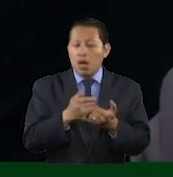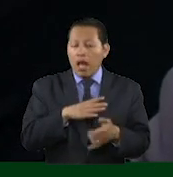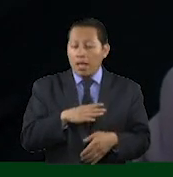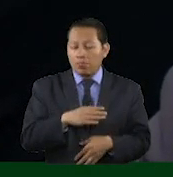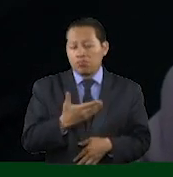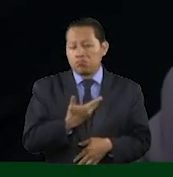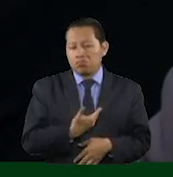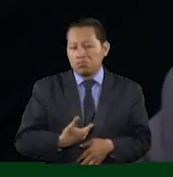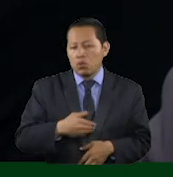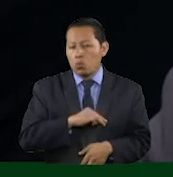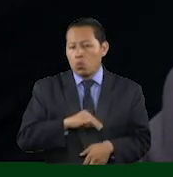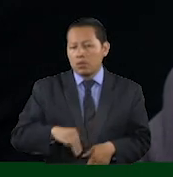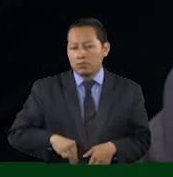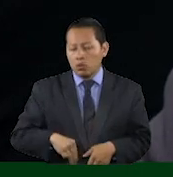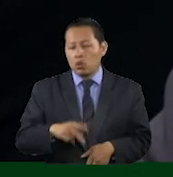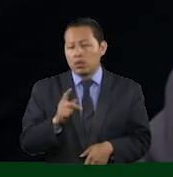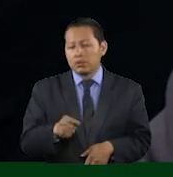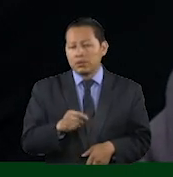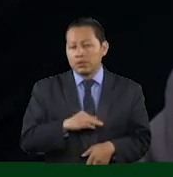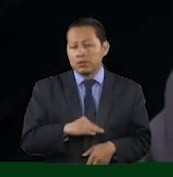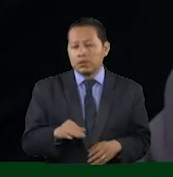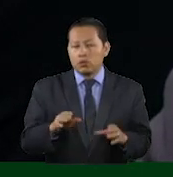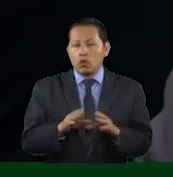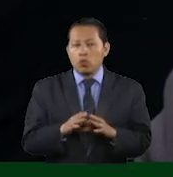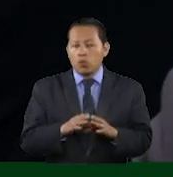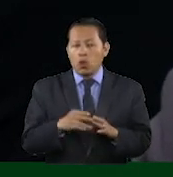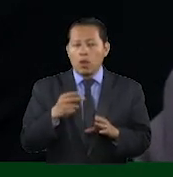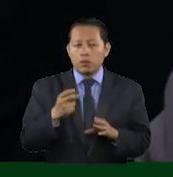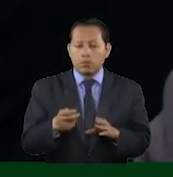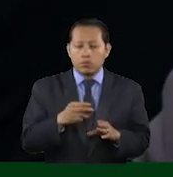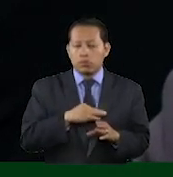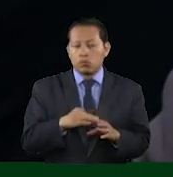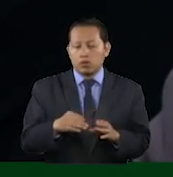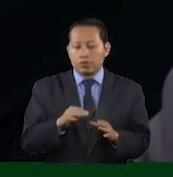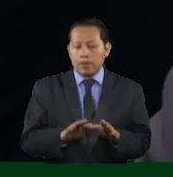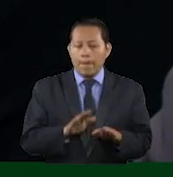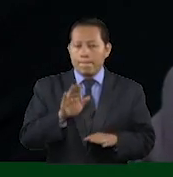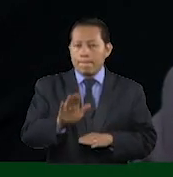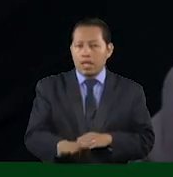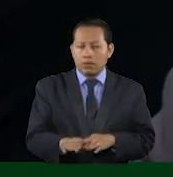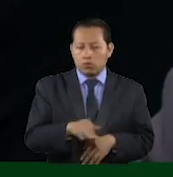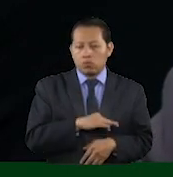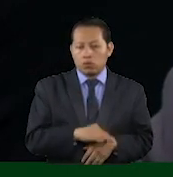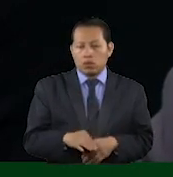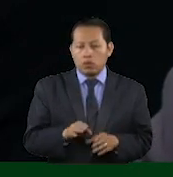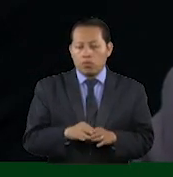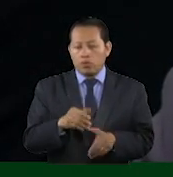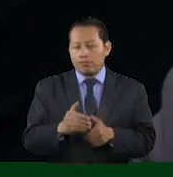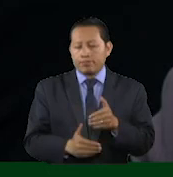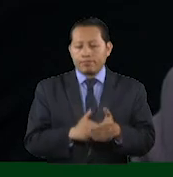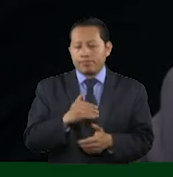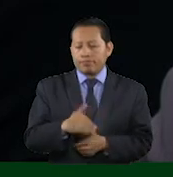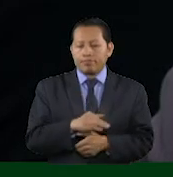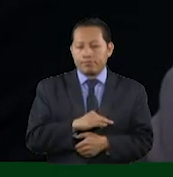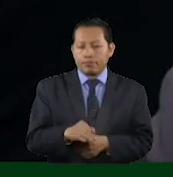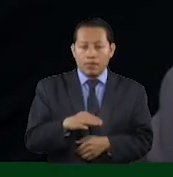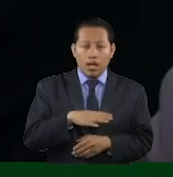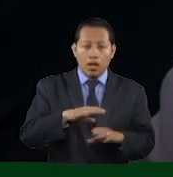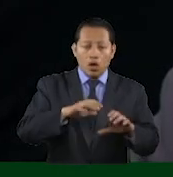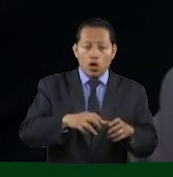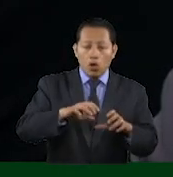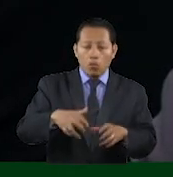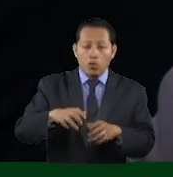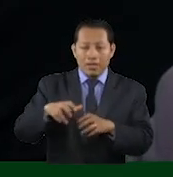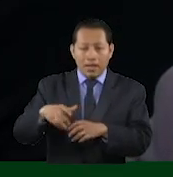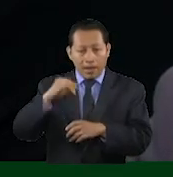nos permitió dar ese paso hacia adelante y viendo que ahí hay comunidades indígenas, en